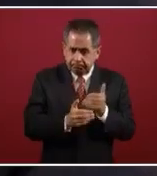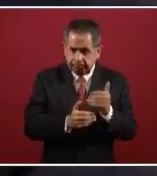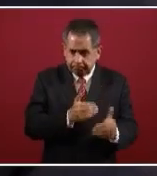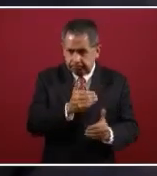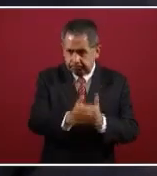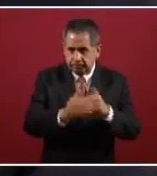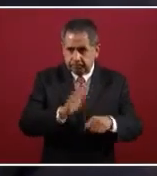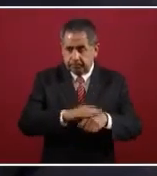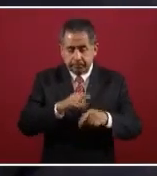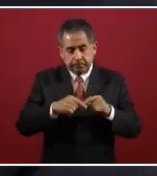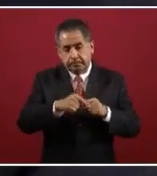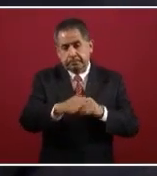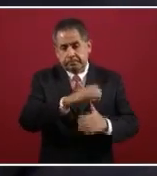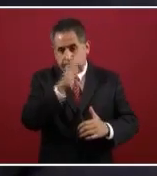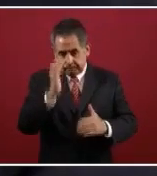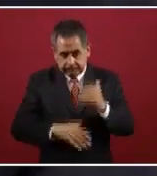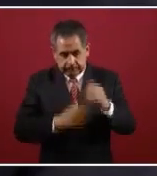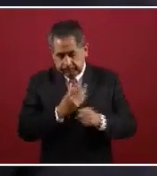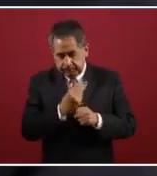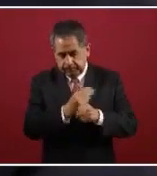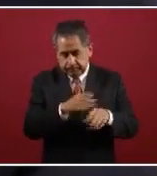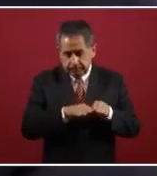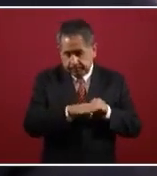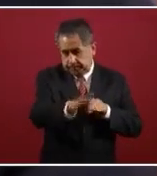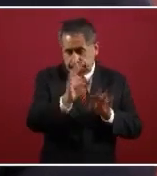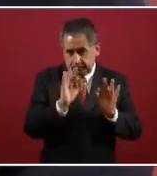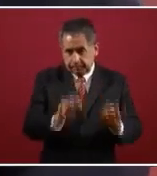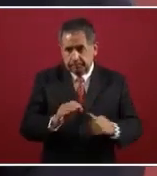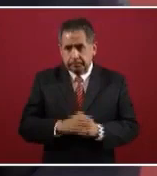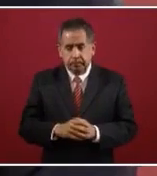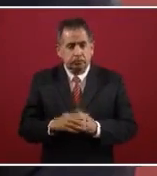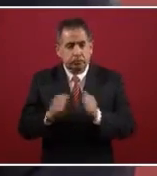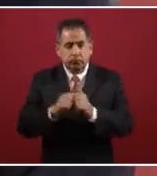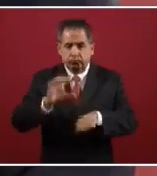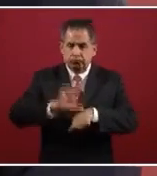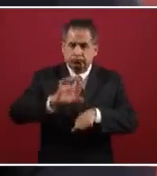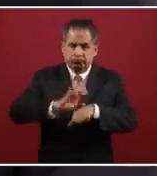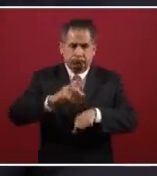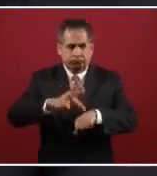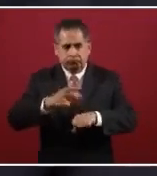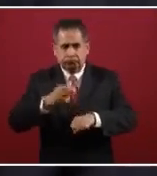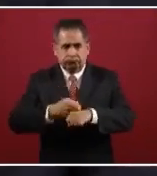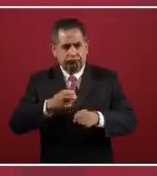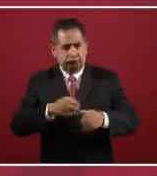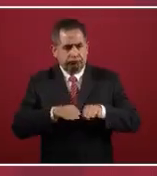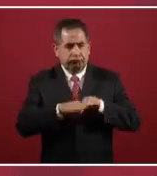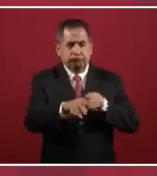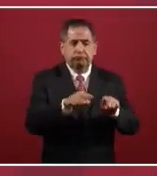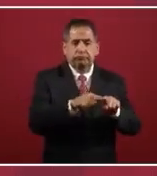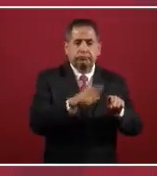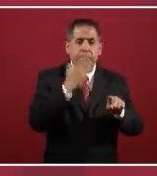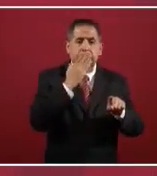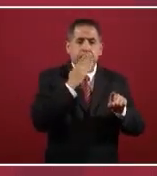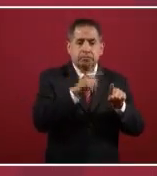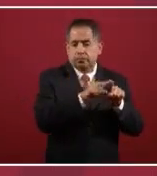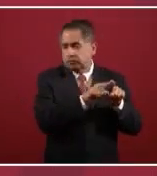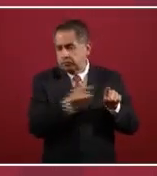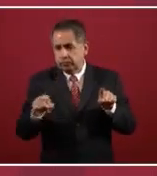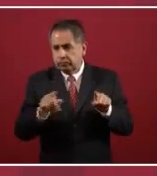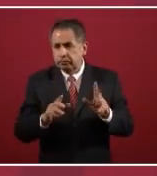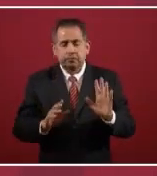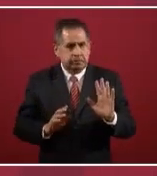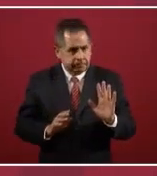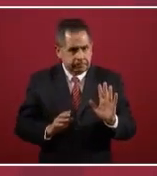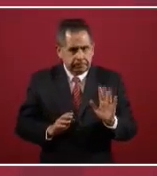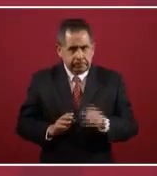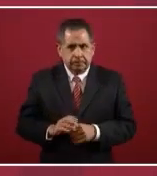de terminar la carretera de concreto que atraviesa Sonora. Ya no